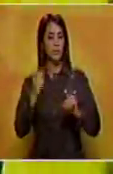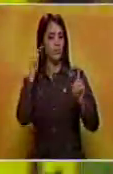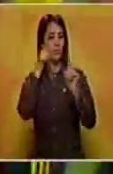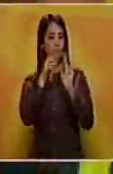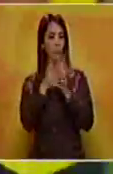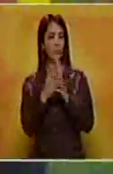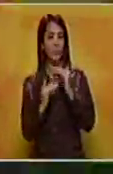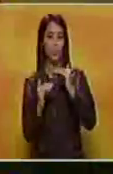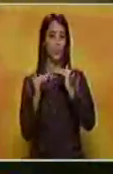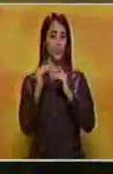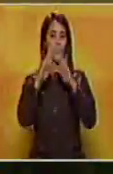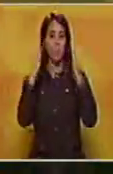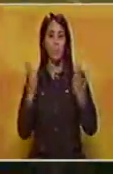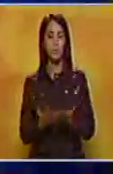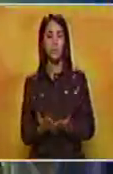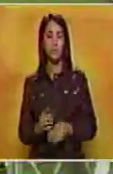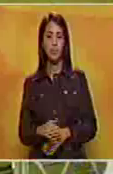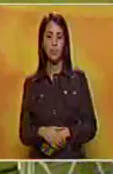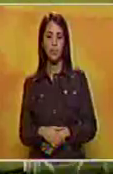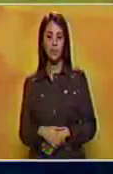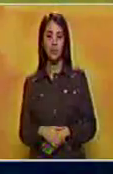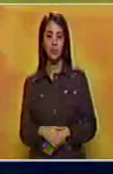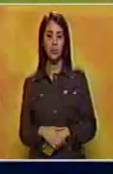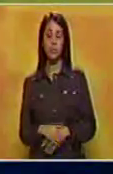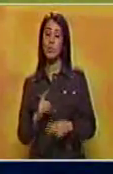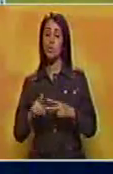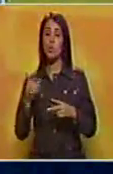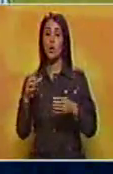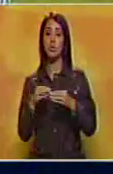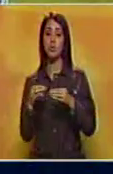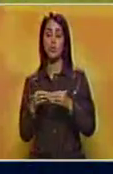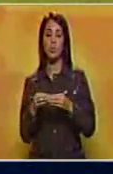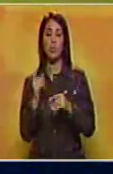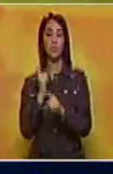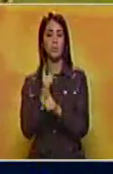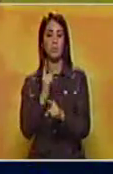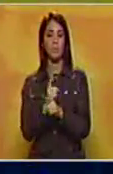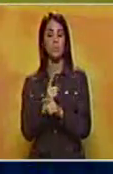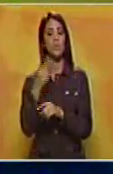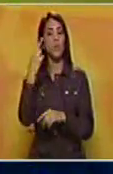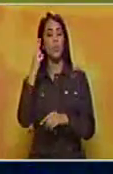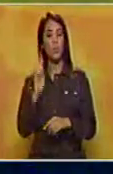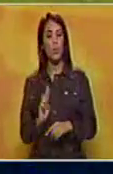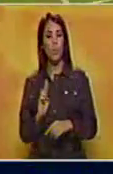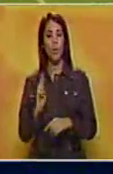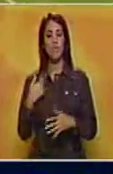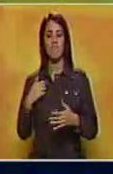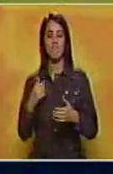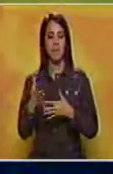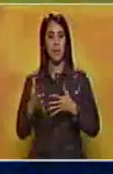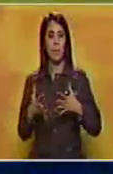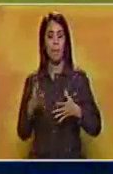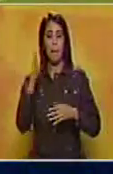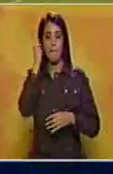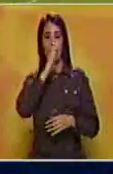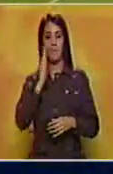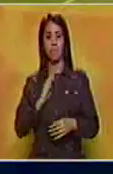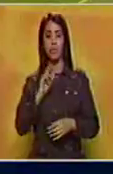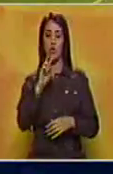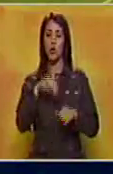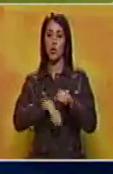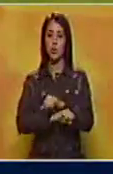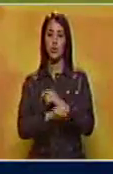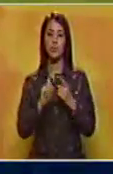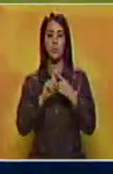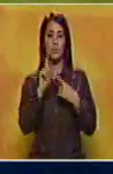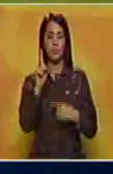puesto en el Mundial. La próxima rival de las criollas es la selección uruguaya, que derrotó a Brasil por primera vez en su historia,